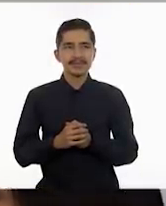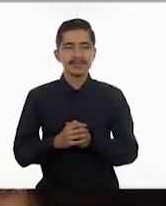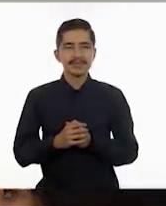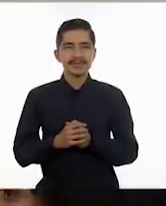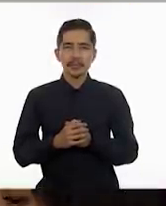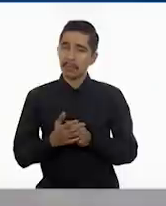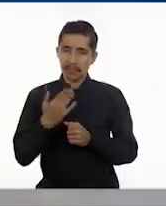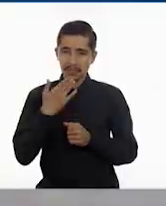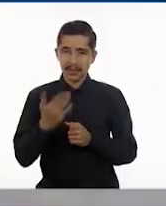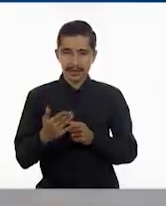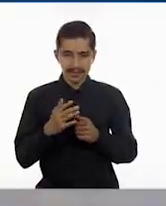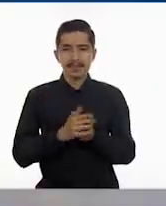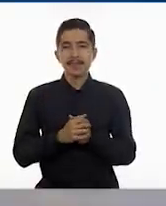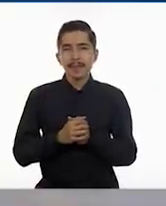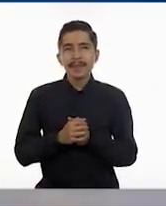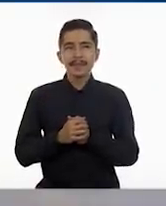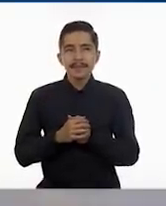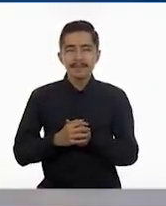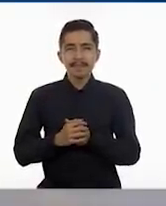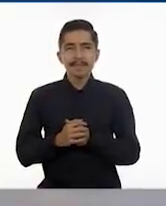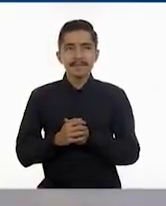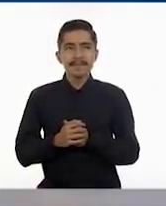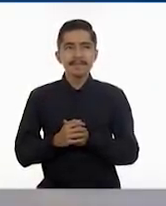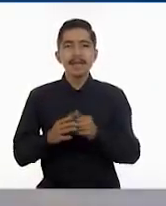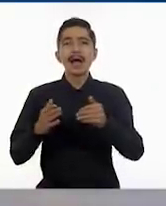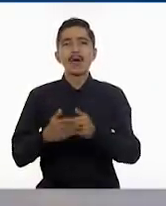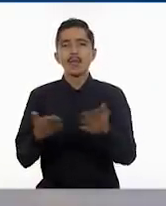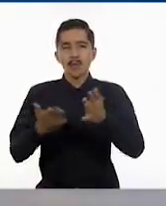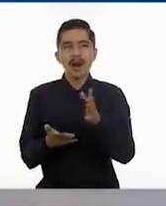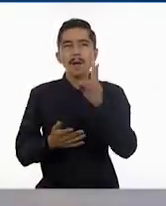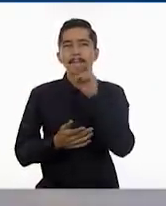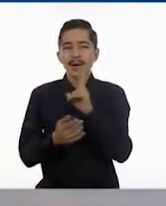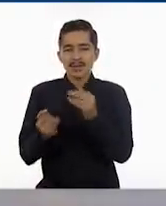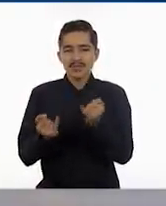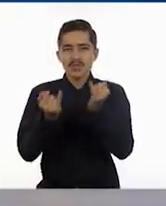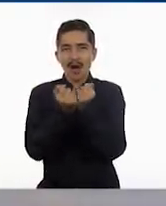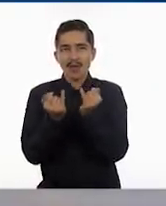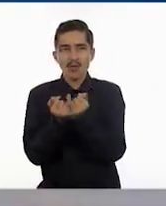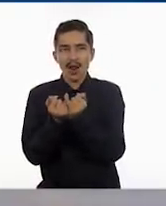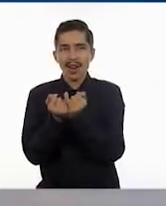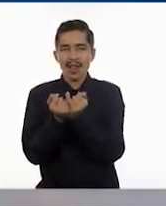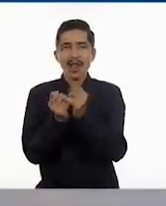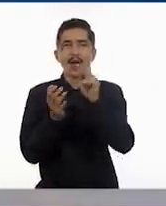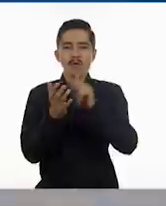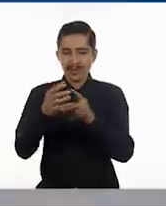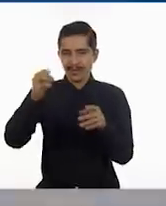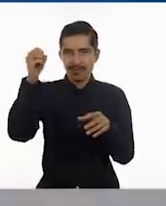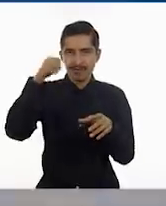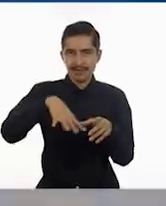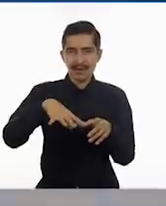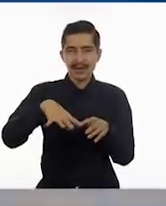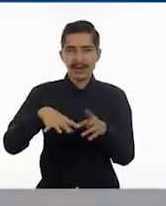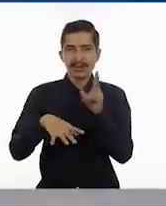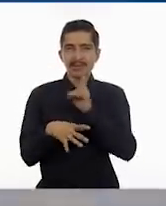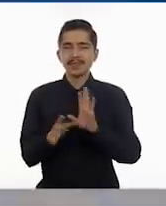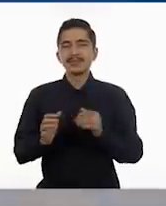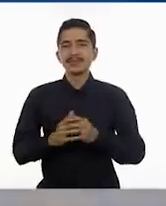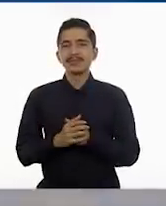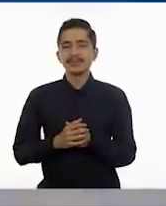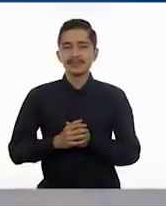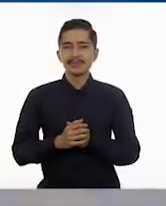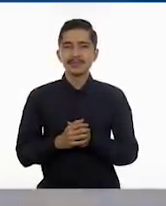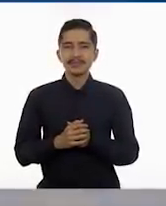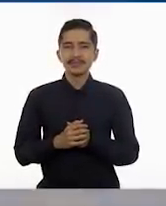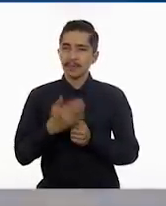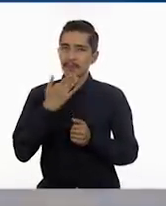Muy bien. Ahora te invito, hay que meterla para que las probabilidades sean iguales. Claro. Si no las metemos, comienza a variar.